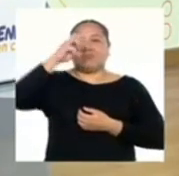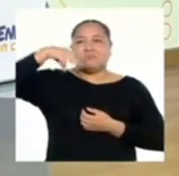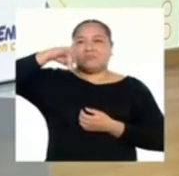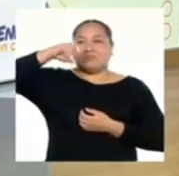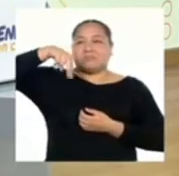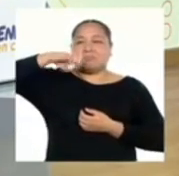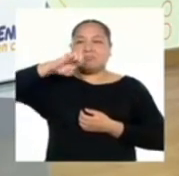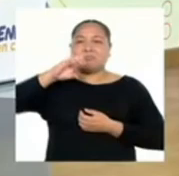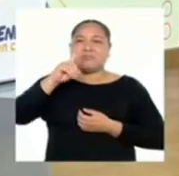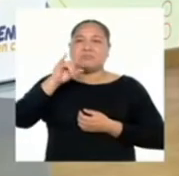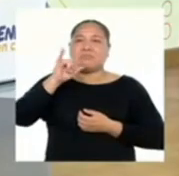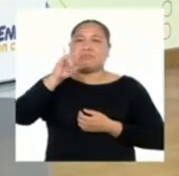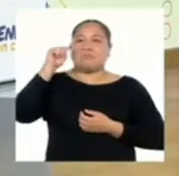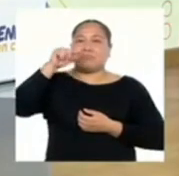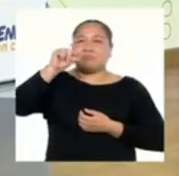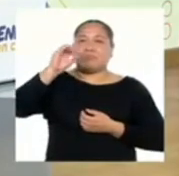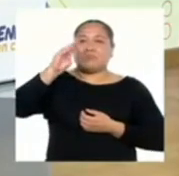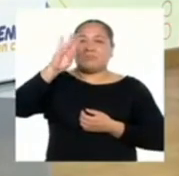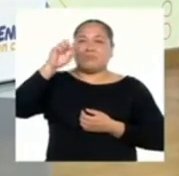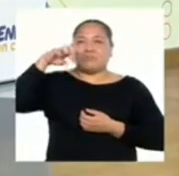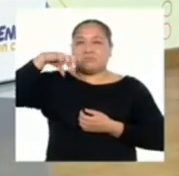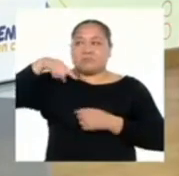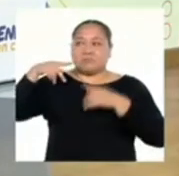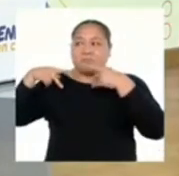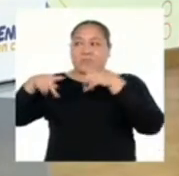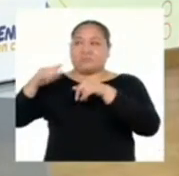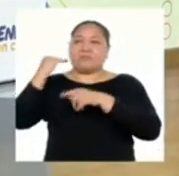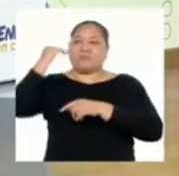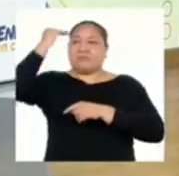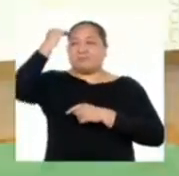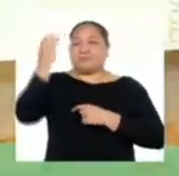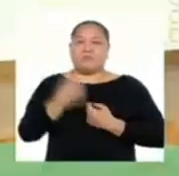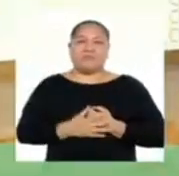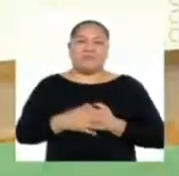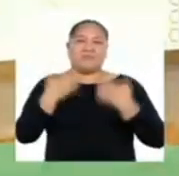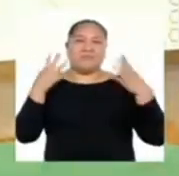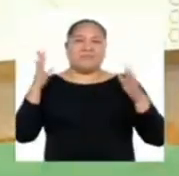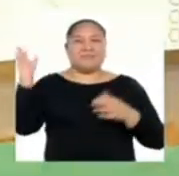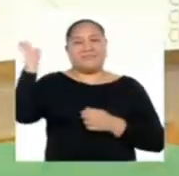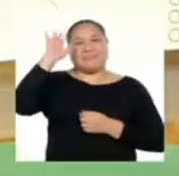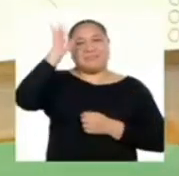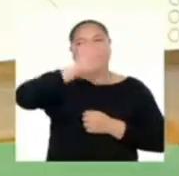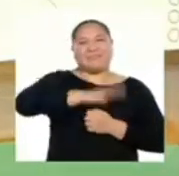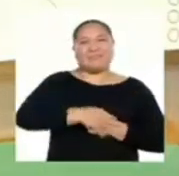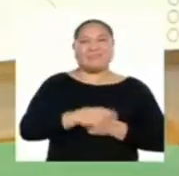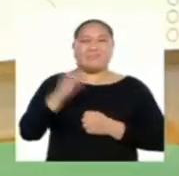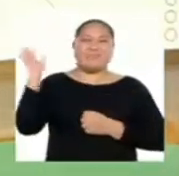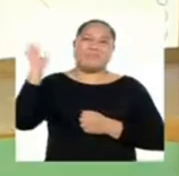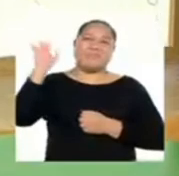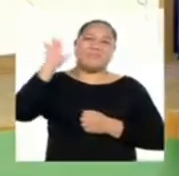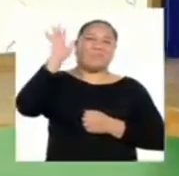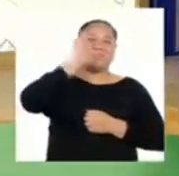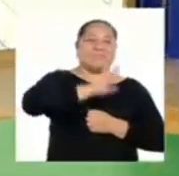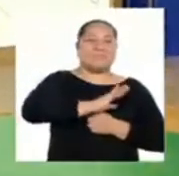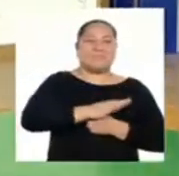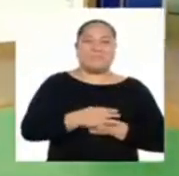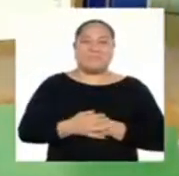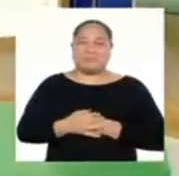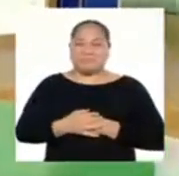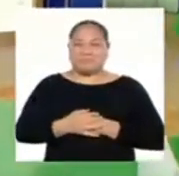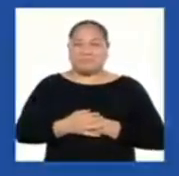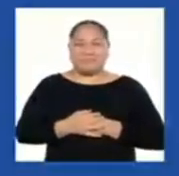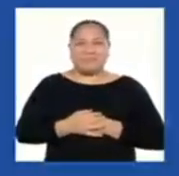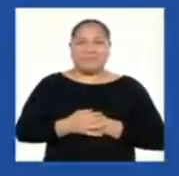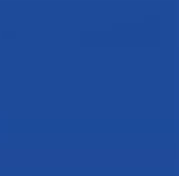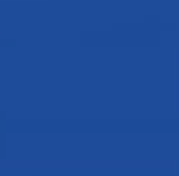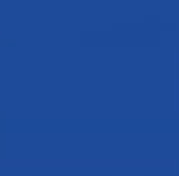tercero@minedu.gov.pe. Pero antes, pídale permiso a una persona adulta. Ahora sí, hasta la próxima. ¡Chao, chao, chao!